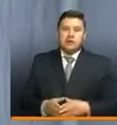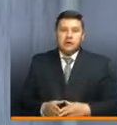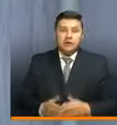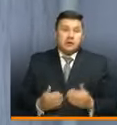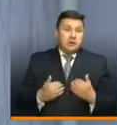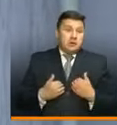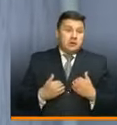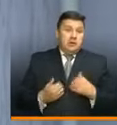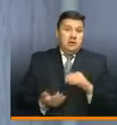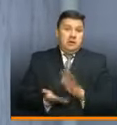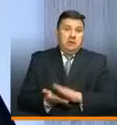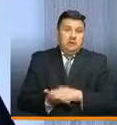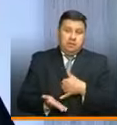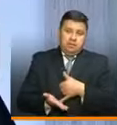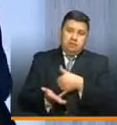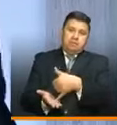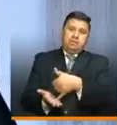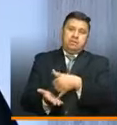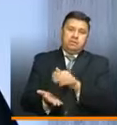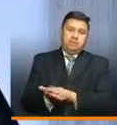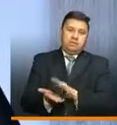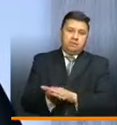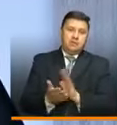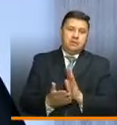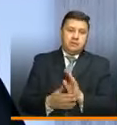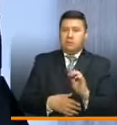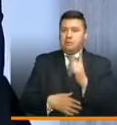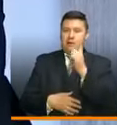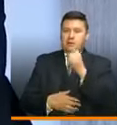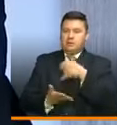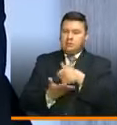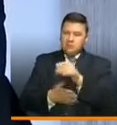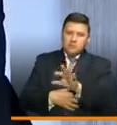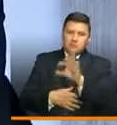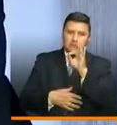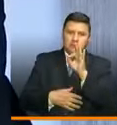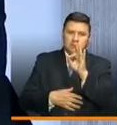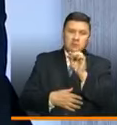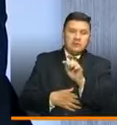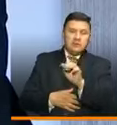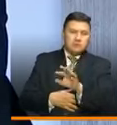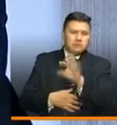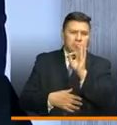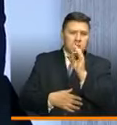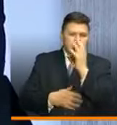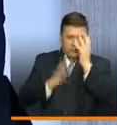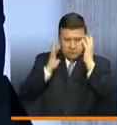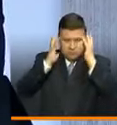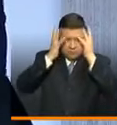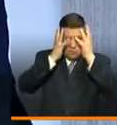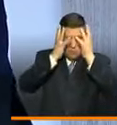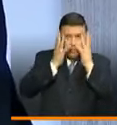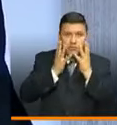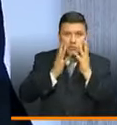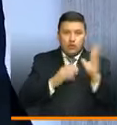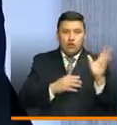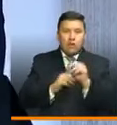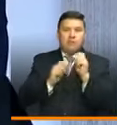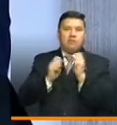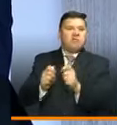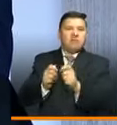yo tengo el privilegio entonces de presentar el primer puesto. Esta máscara para los